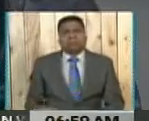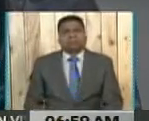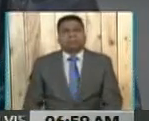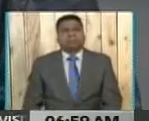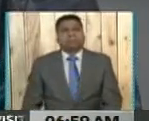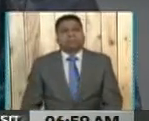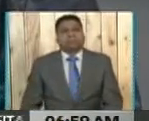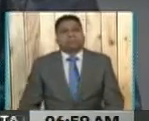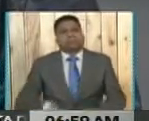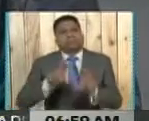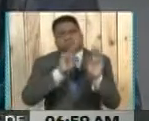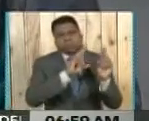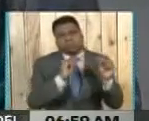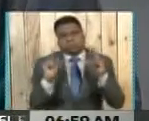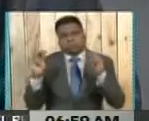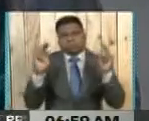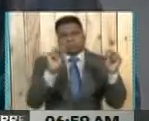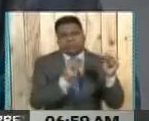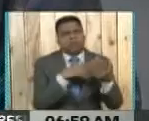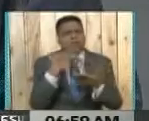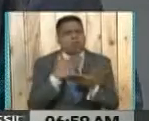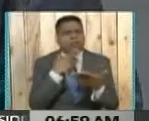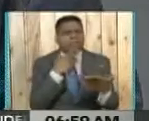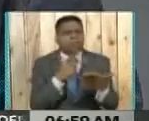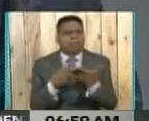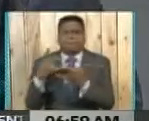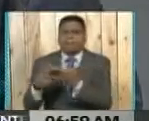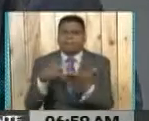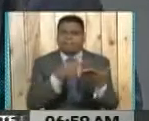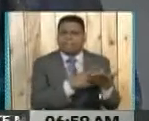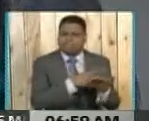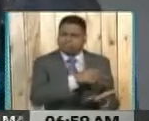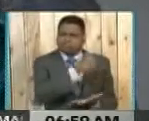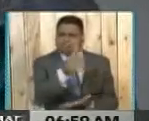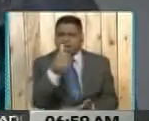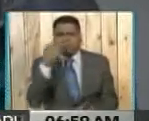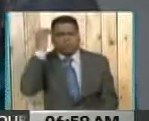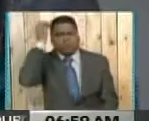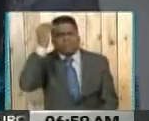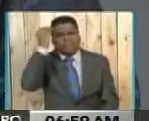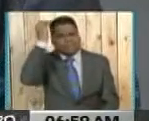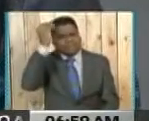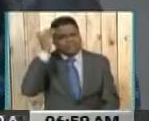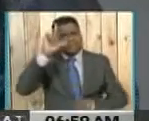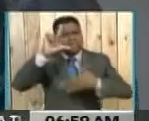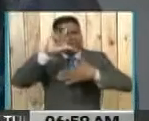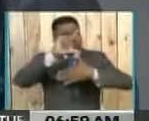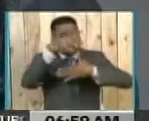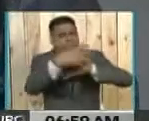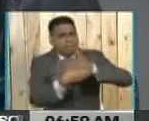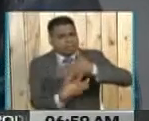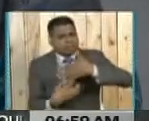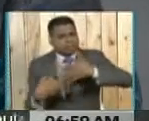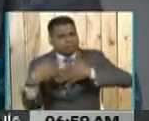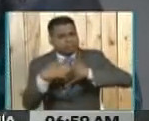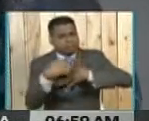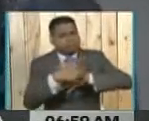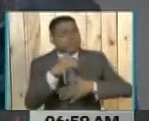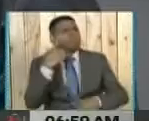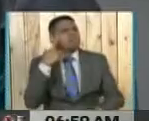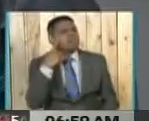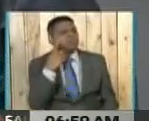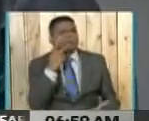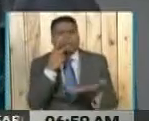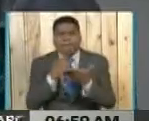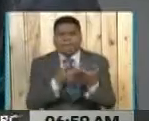una discusión de cuáles son los aportes que el pensamiento latinoamericano en clave marxista tiene para hacer a una